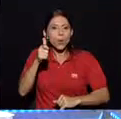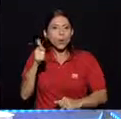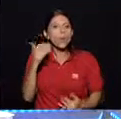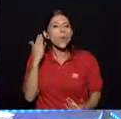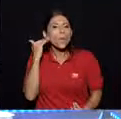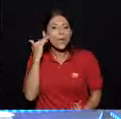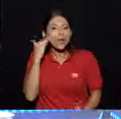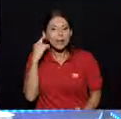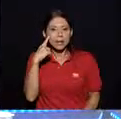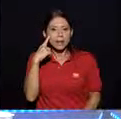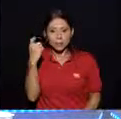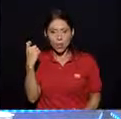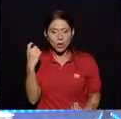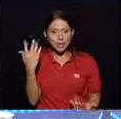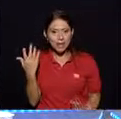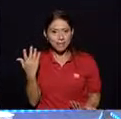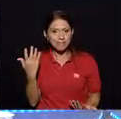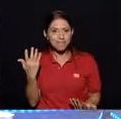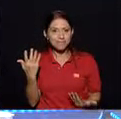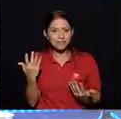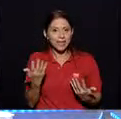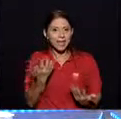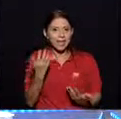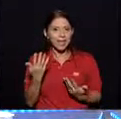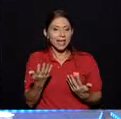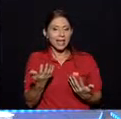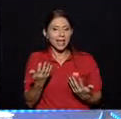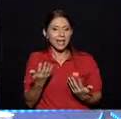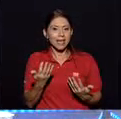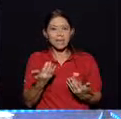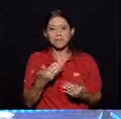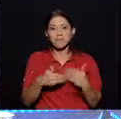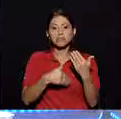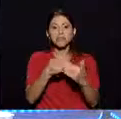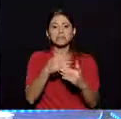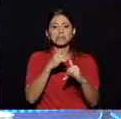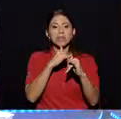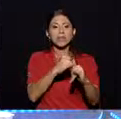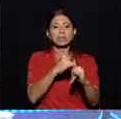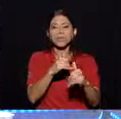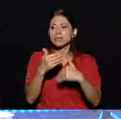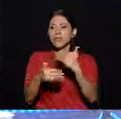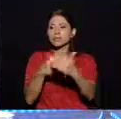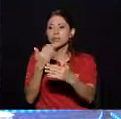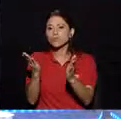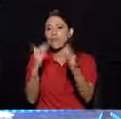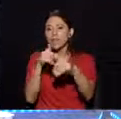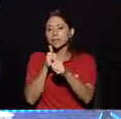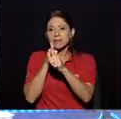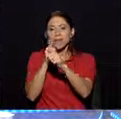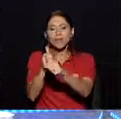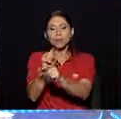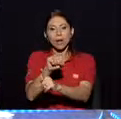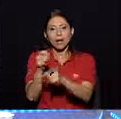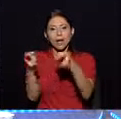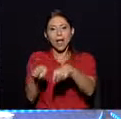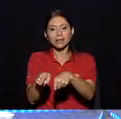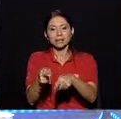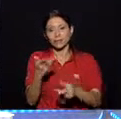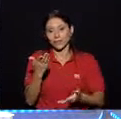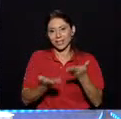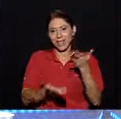información no es compartido absolutamente o completamente, pero yo